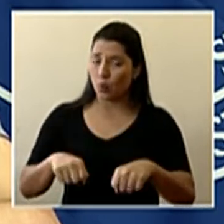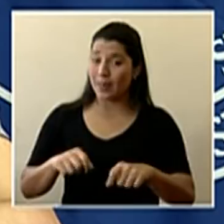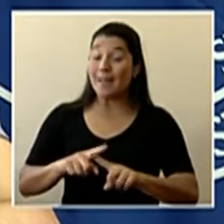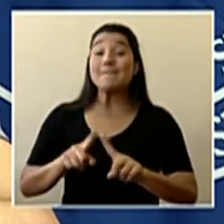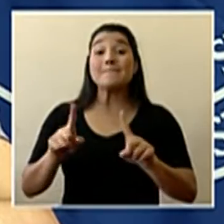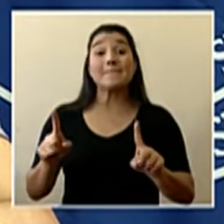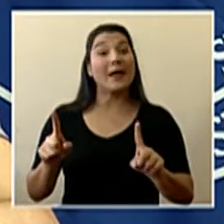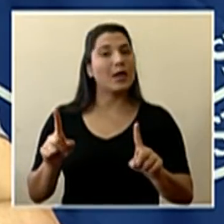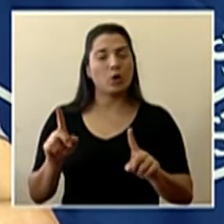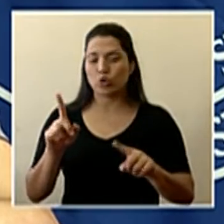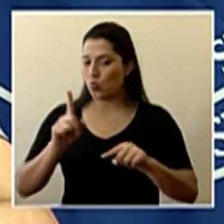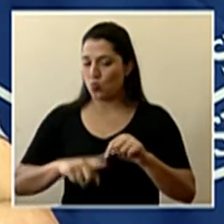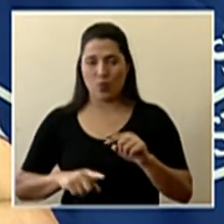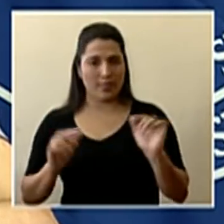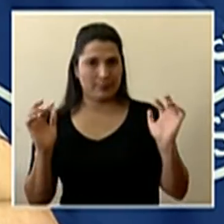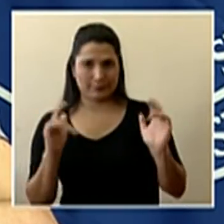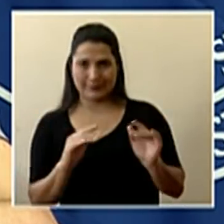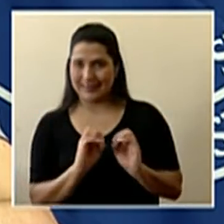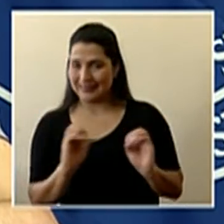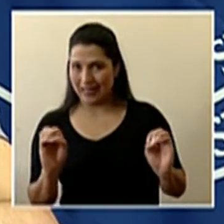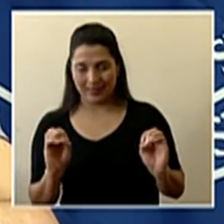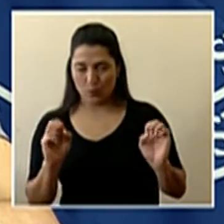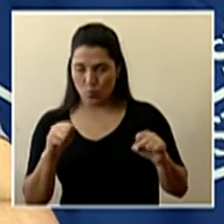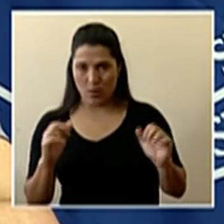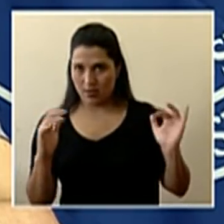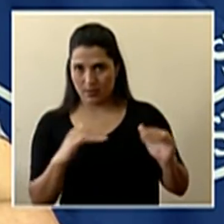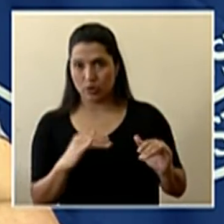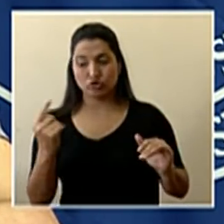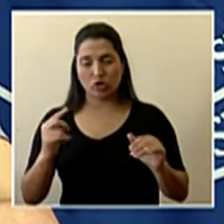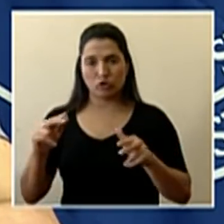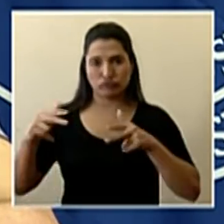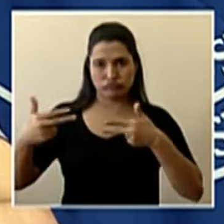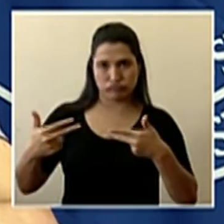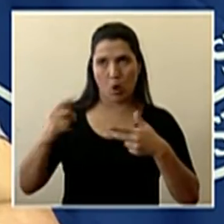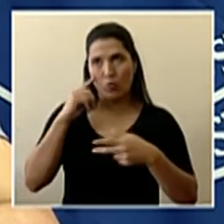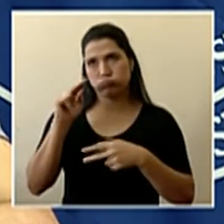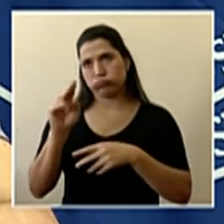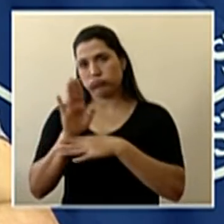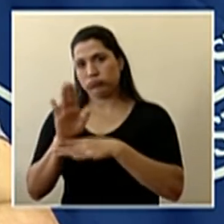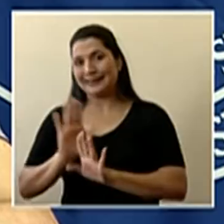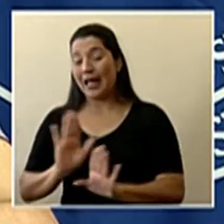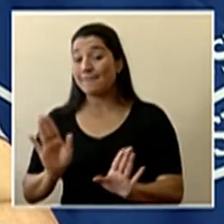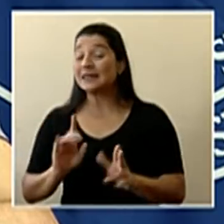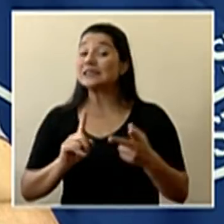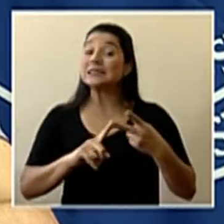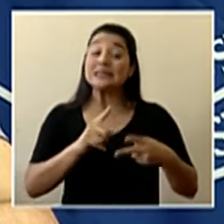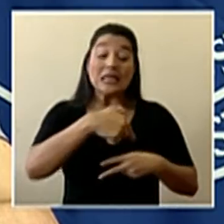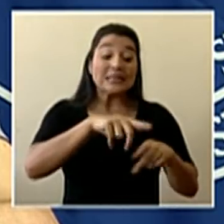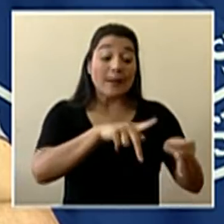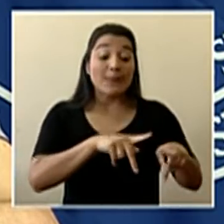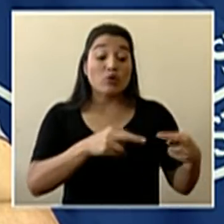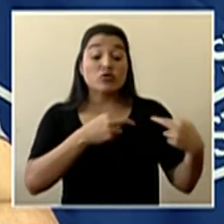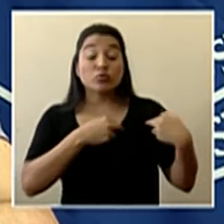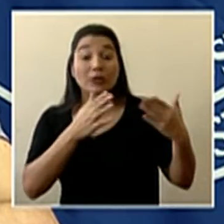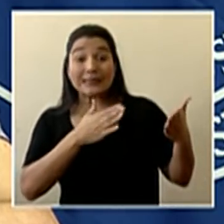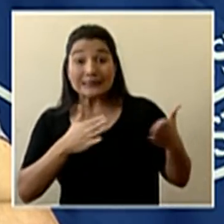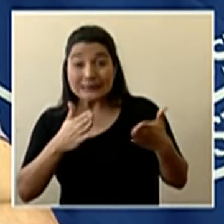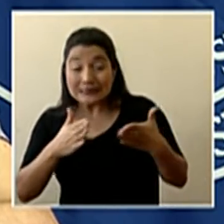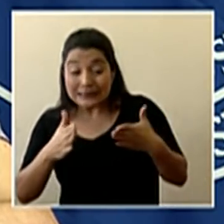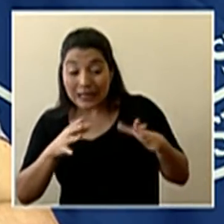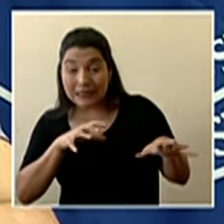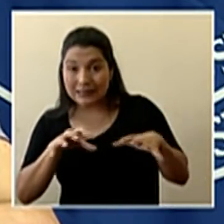a puerta cerrada, sin público, de forma presencial y guardando todas las medidas rígidas de higiene